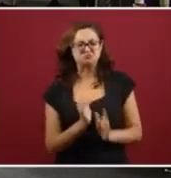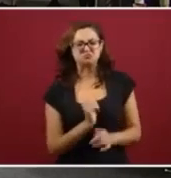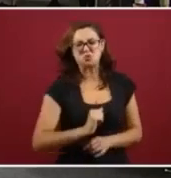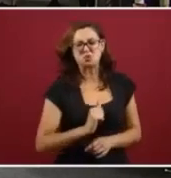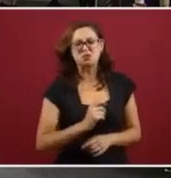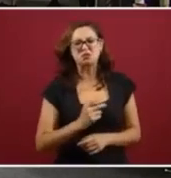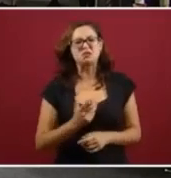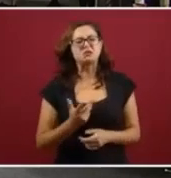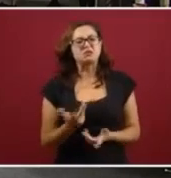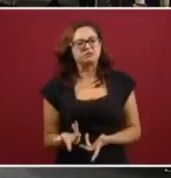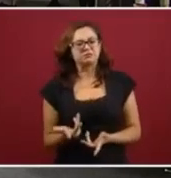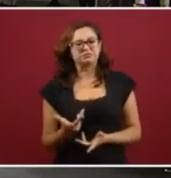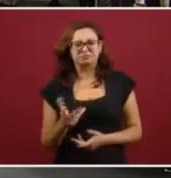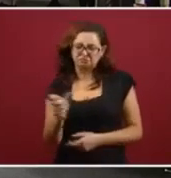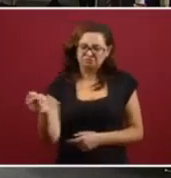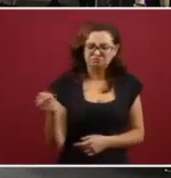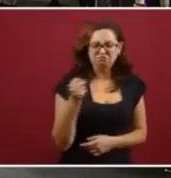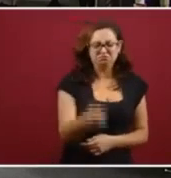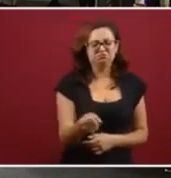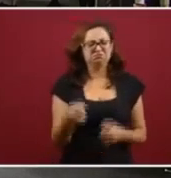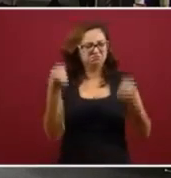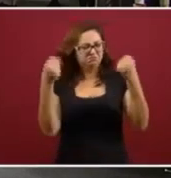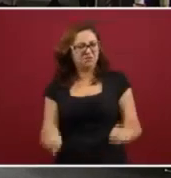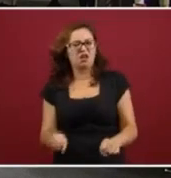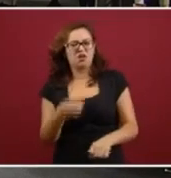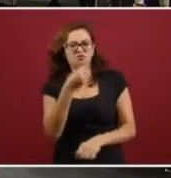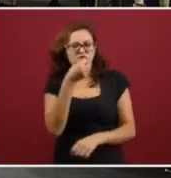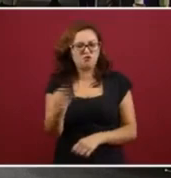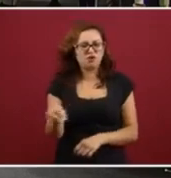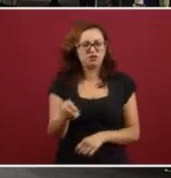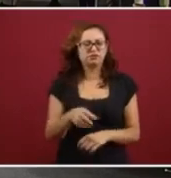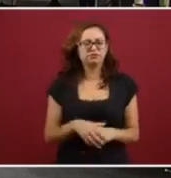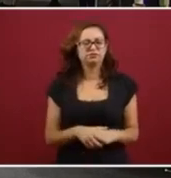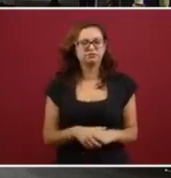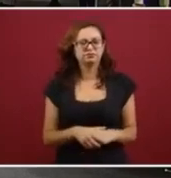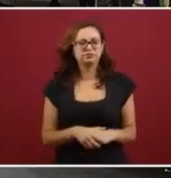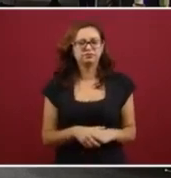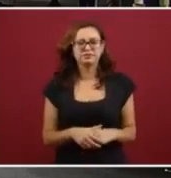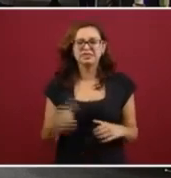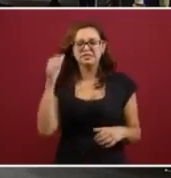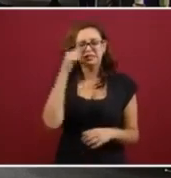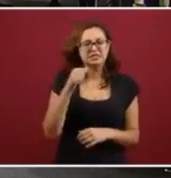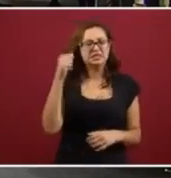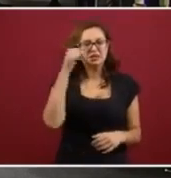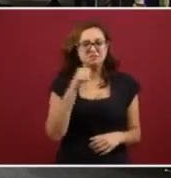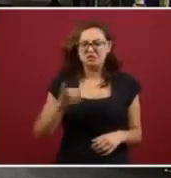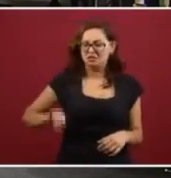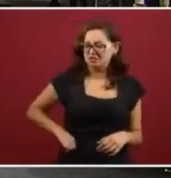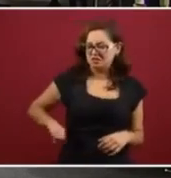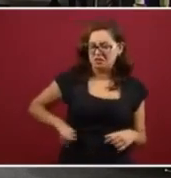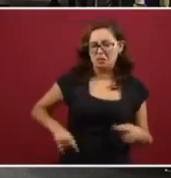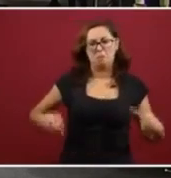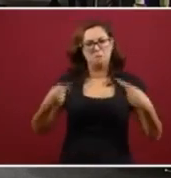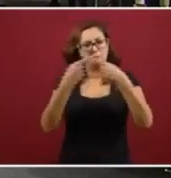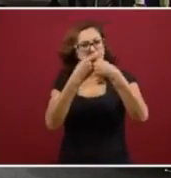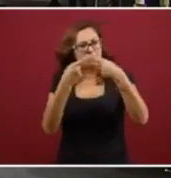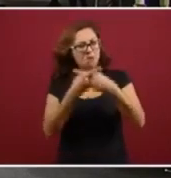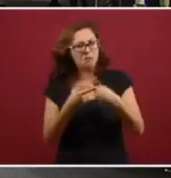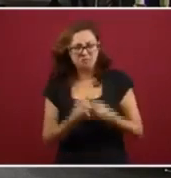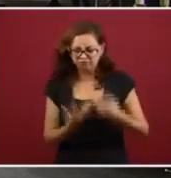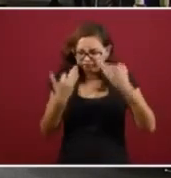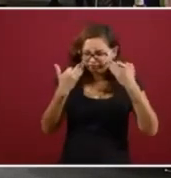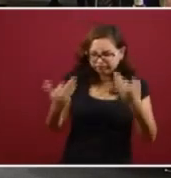El presidente Andrés Manuel López Obrador reconoció que hubo discrepancias con el exsecretario de Hacienda, Carlos Ursúa, particularmente en el